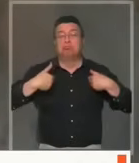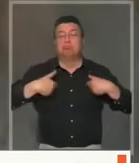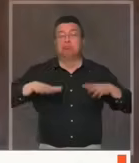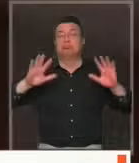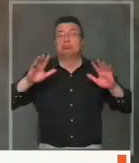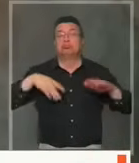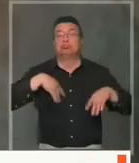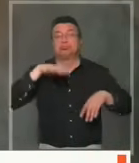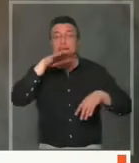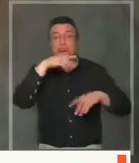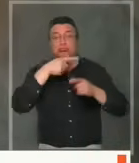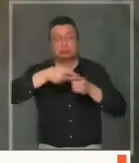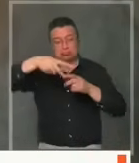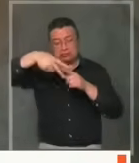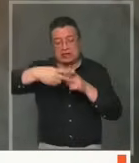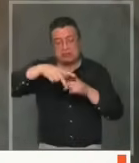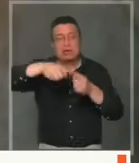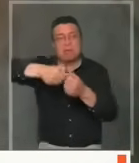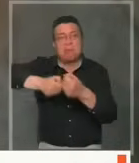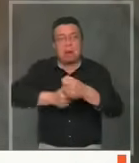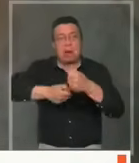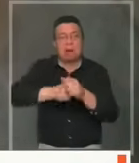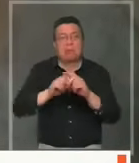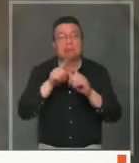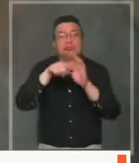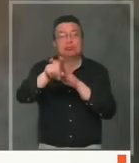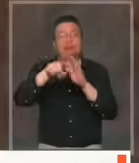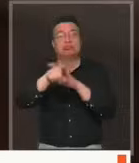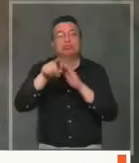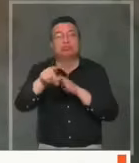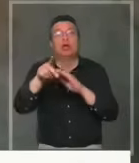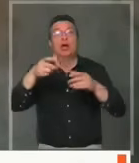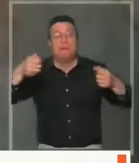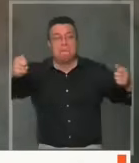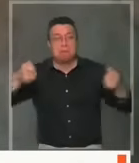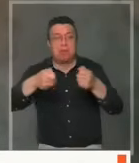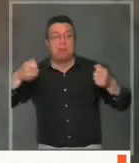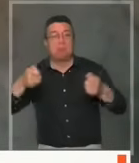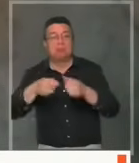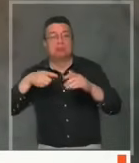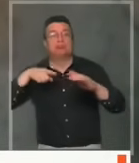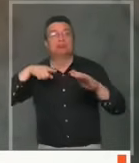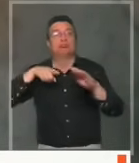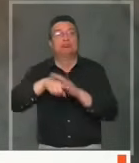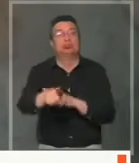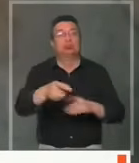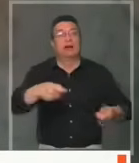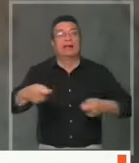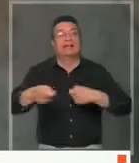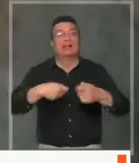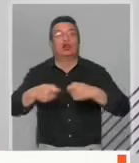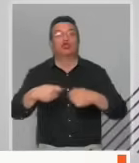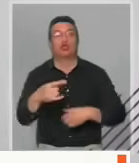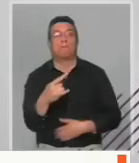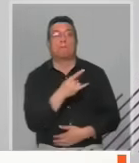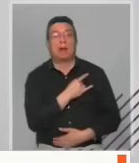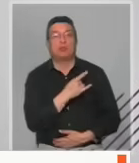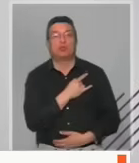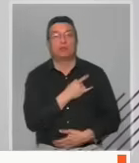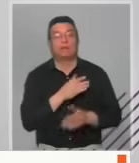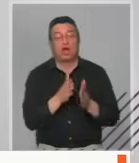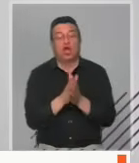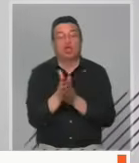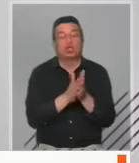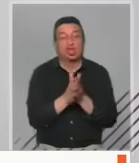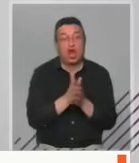de todo tipo de herramientas, estos sujetos lograron forzar uno de los ingresos de este negocio en Maipú. Los chocolates